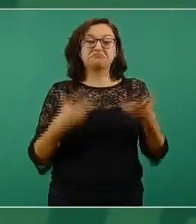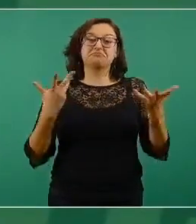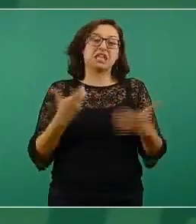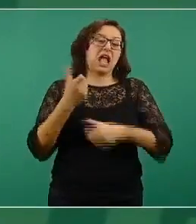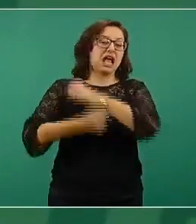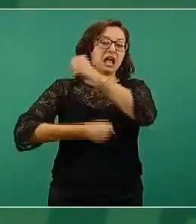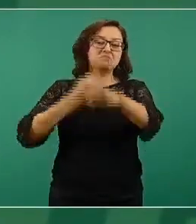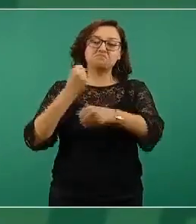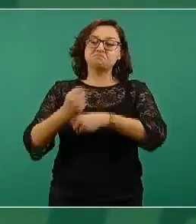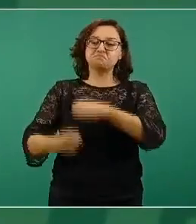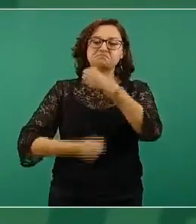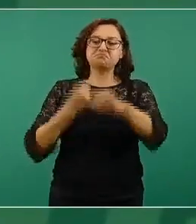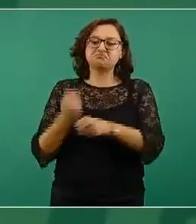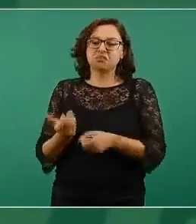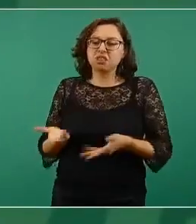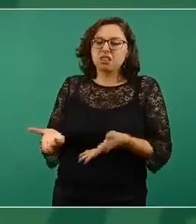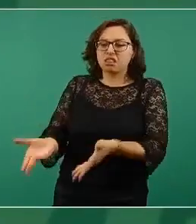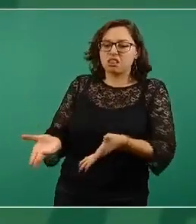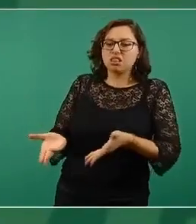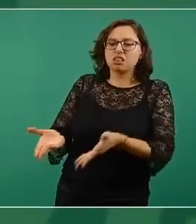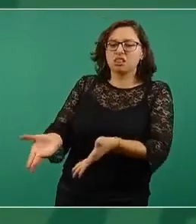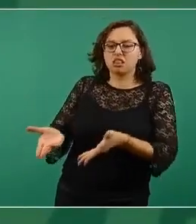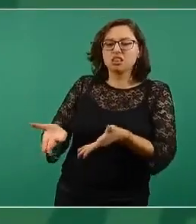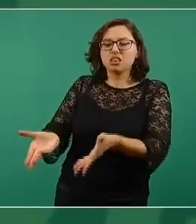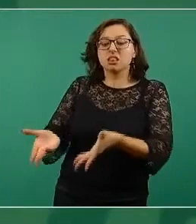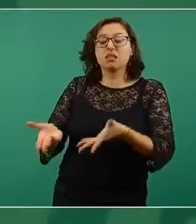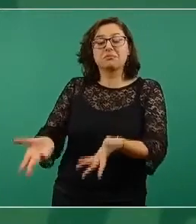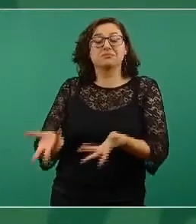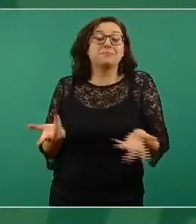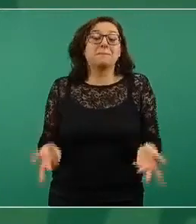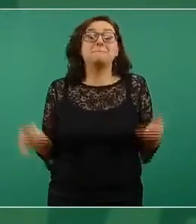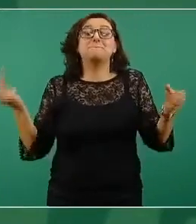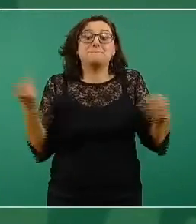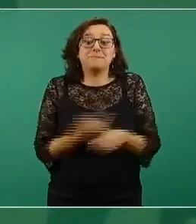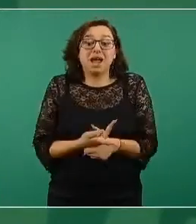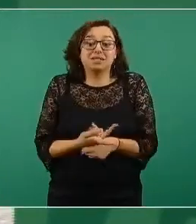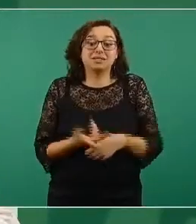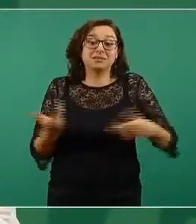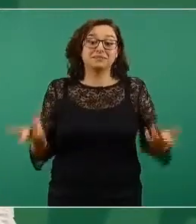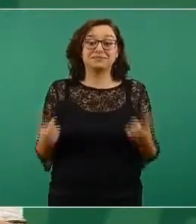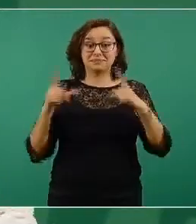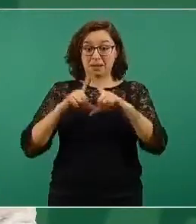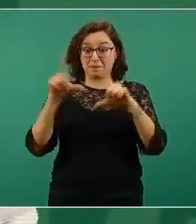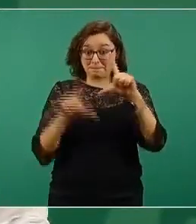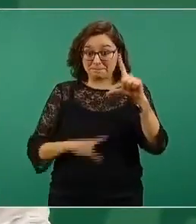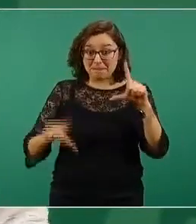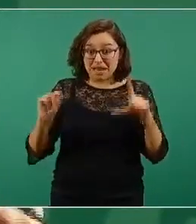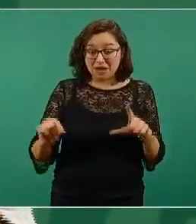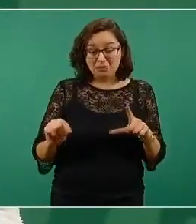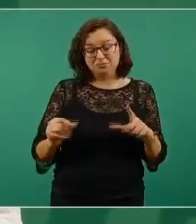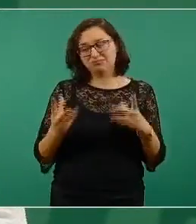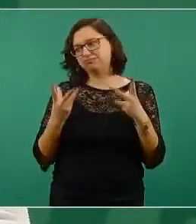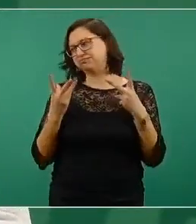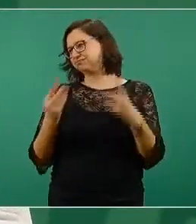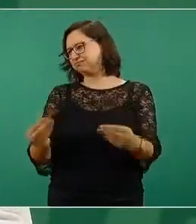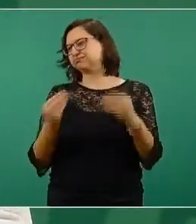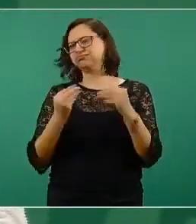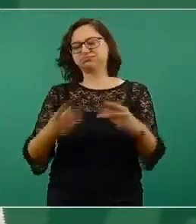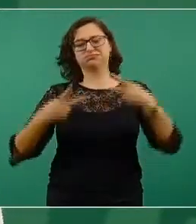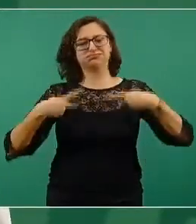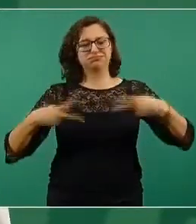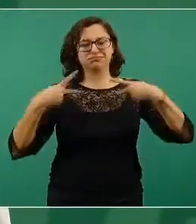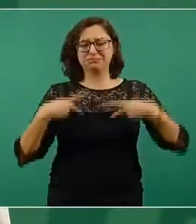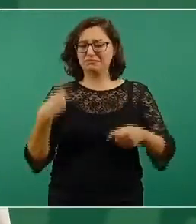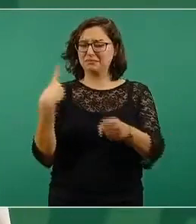muchas décadas, más o menos desde los años 80, ha llevado a México a ser el país con las más grandes epidemias